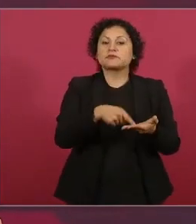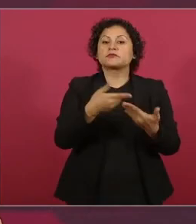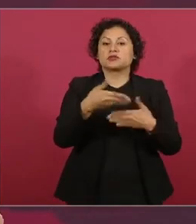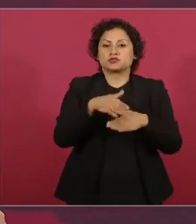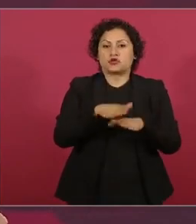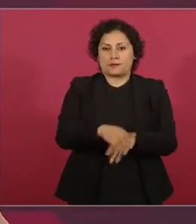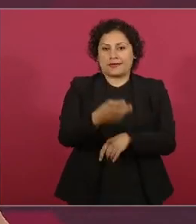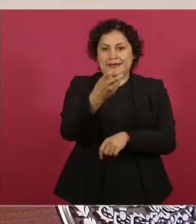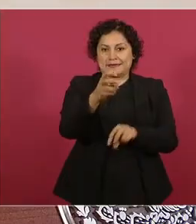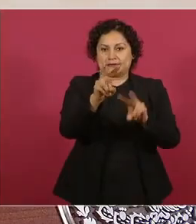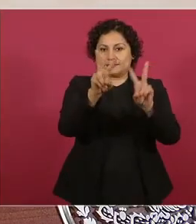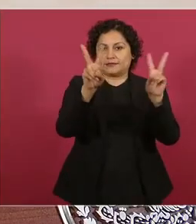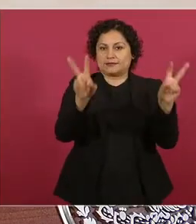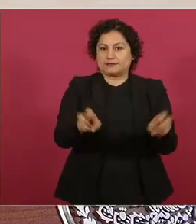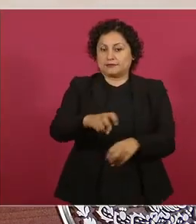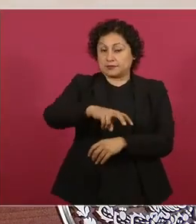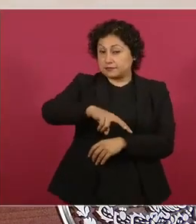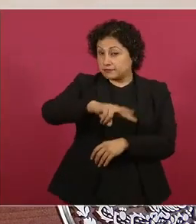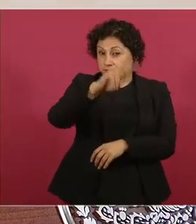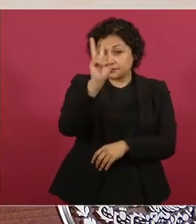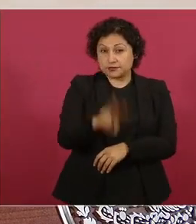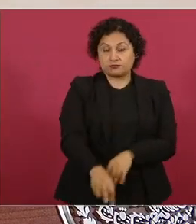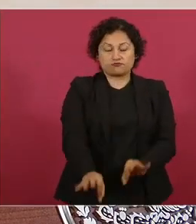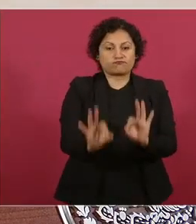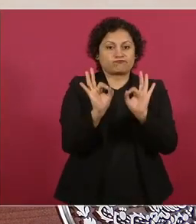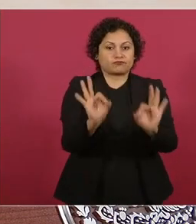adquisición. Es muy bueno.